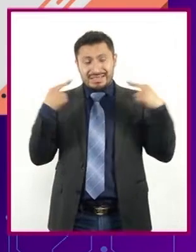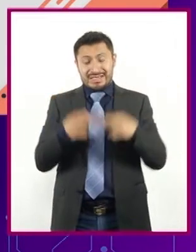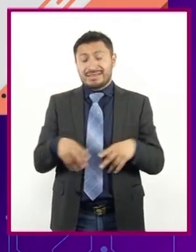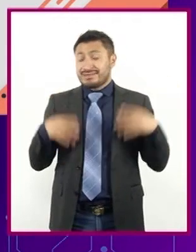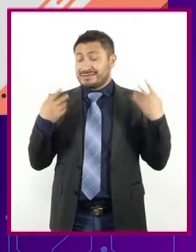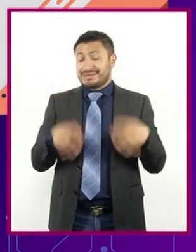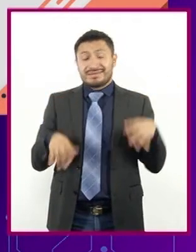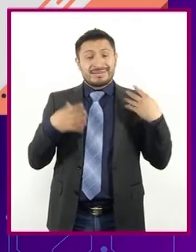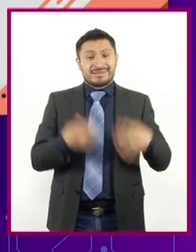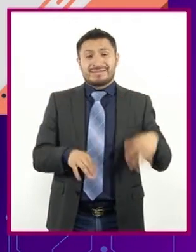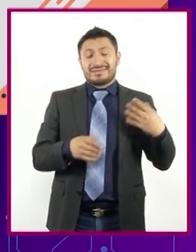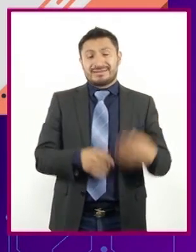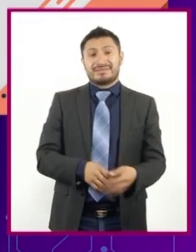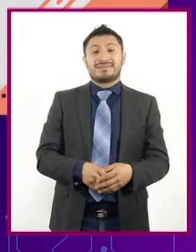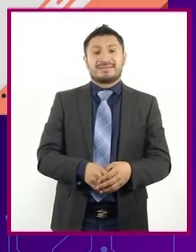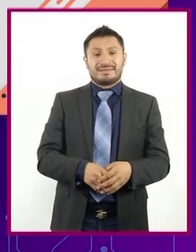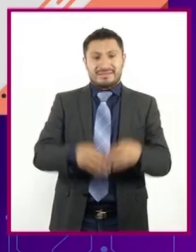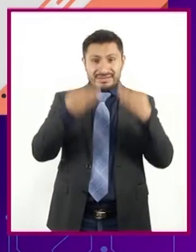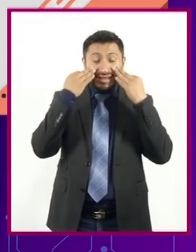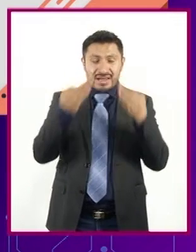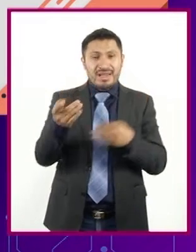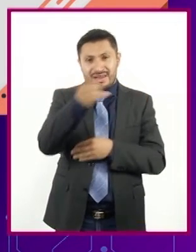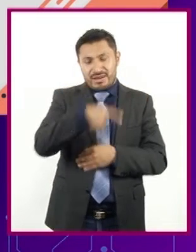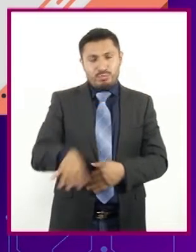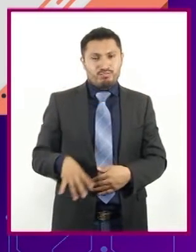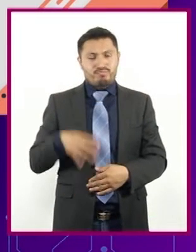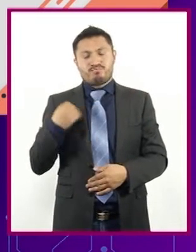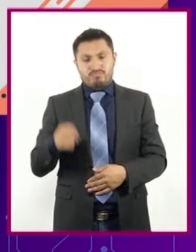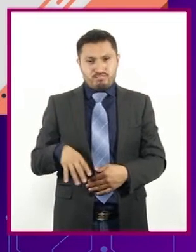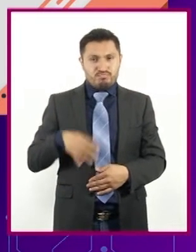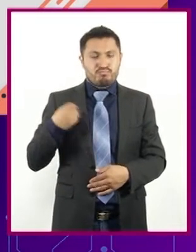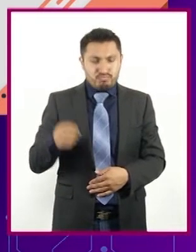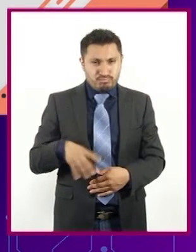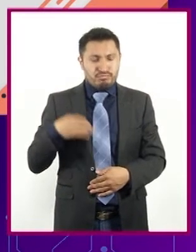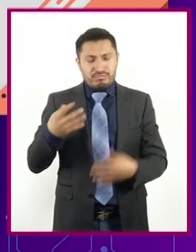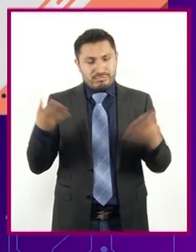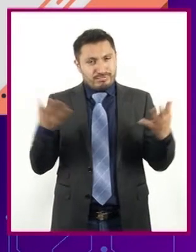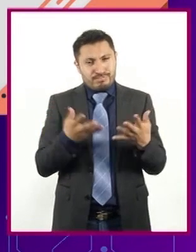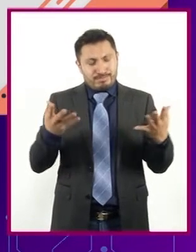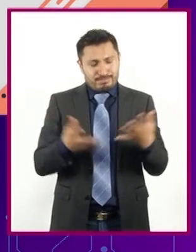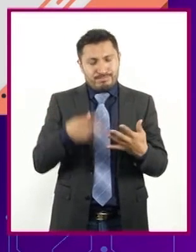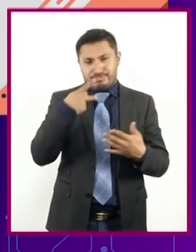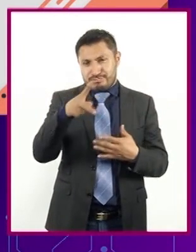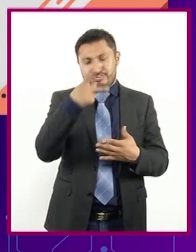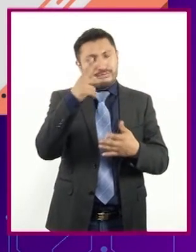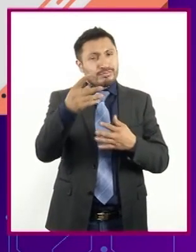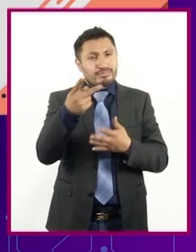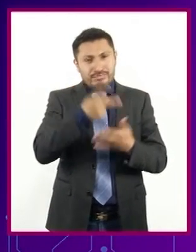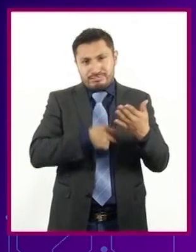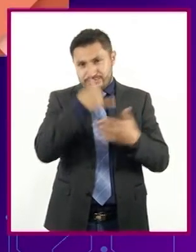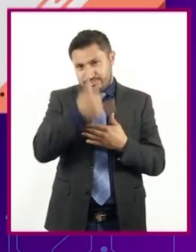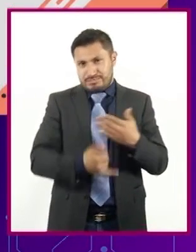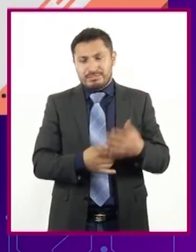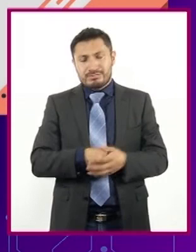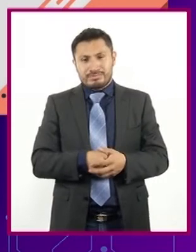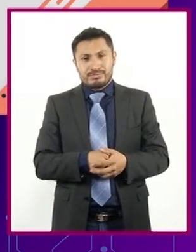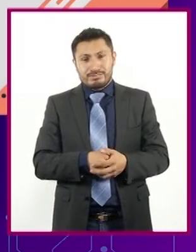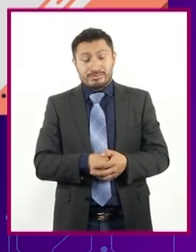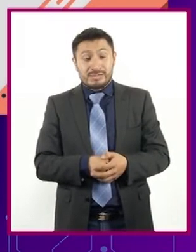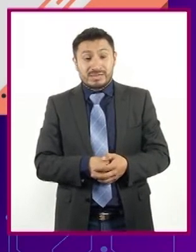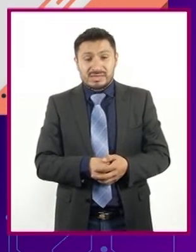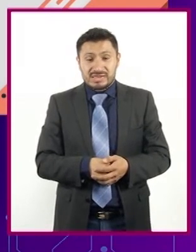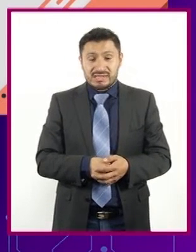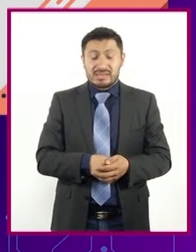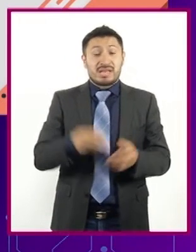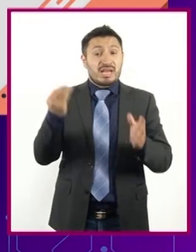maestra. Se notaba la dedicación y esfuerzo que había puesto en su trabajo. Al